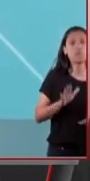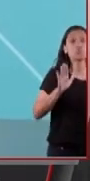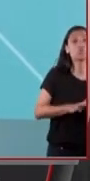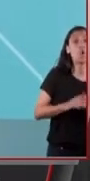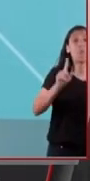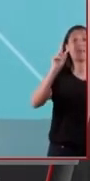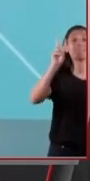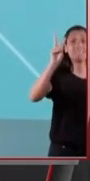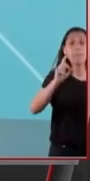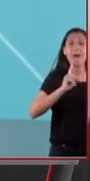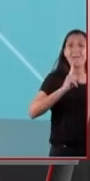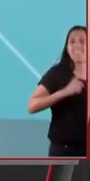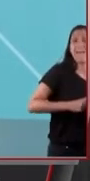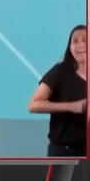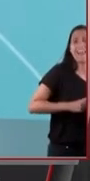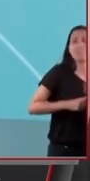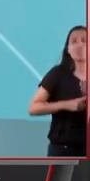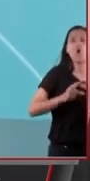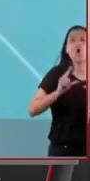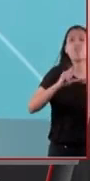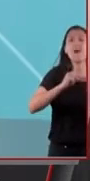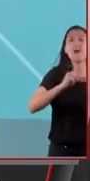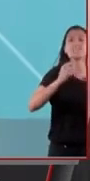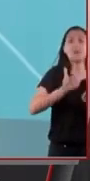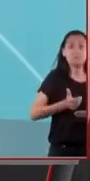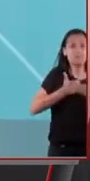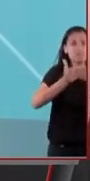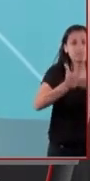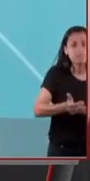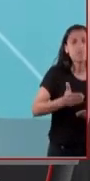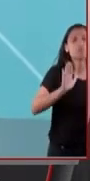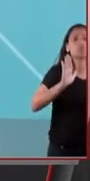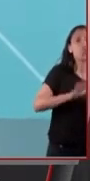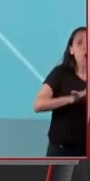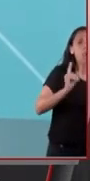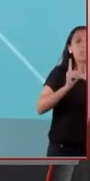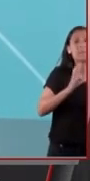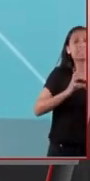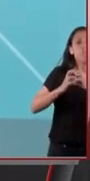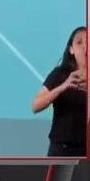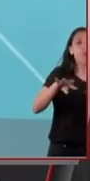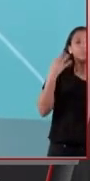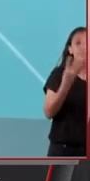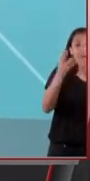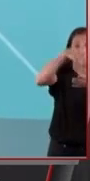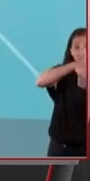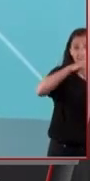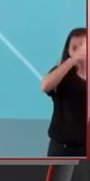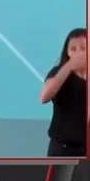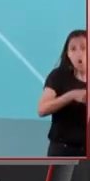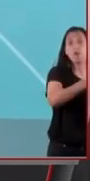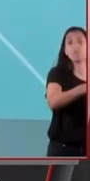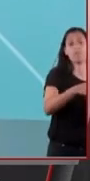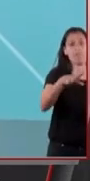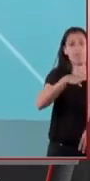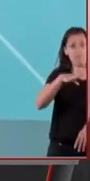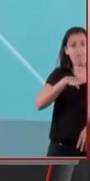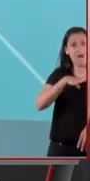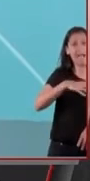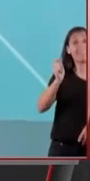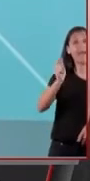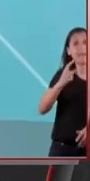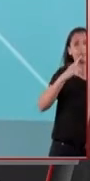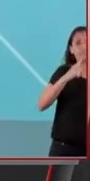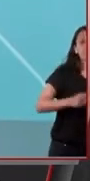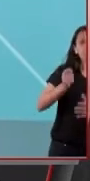se hace campaña con esto. Bueno, ahora las elecciones allí en la provincia de San Juan quedan suspendidas hasta nuevo aviso por